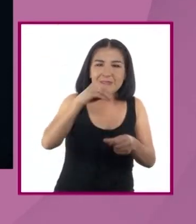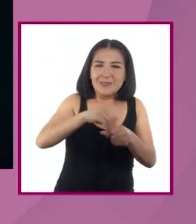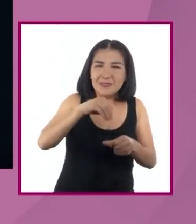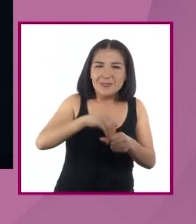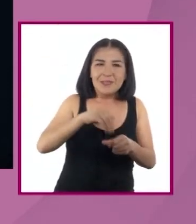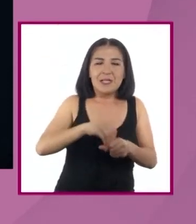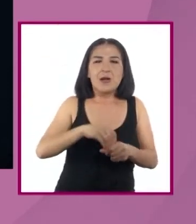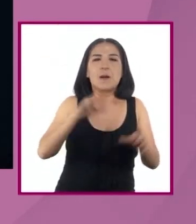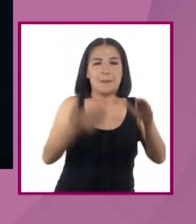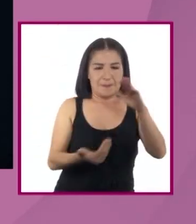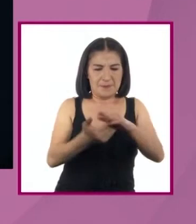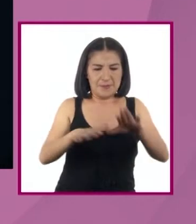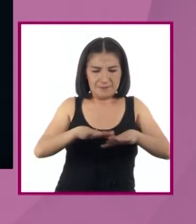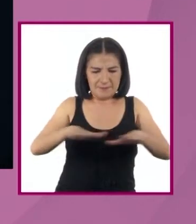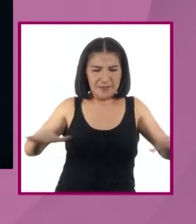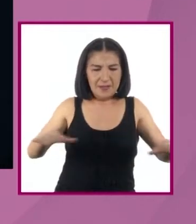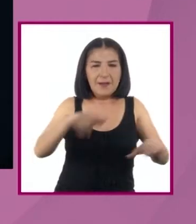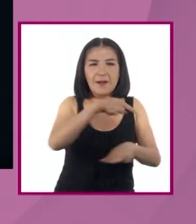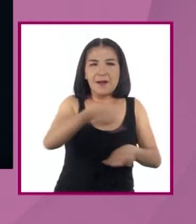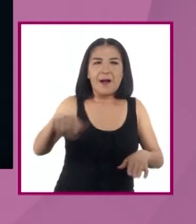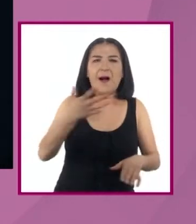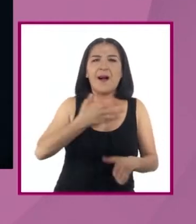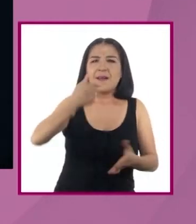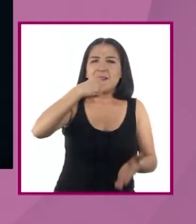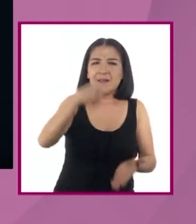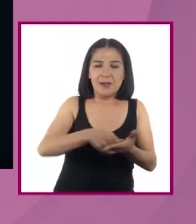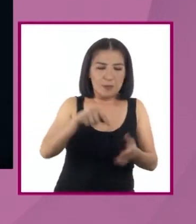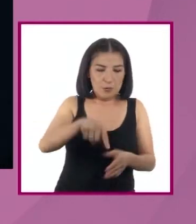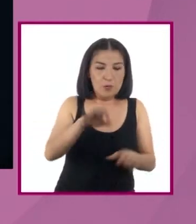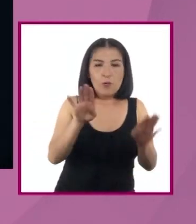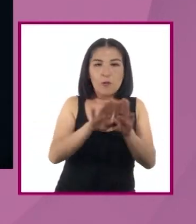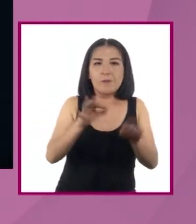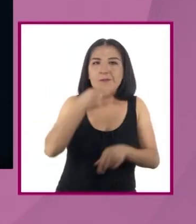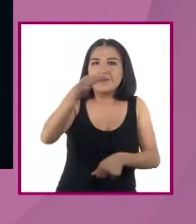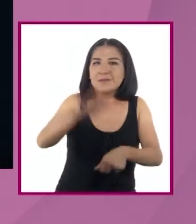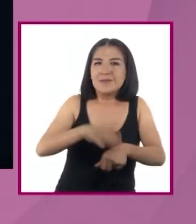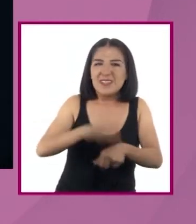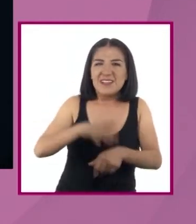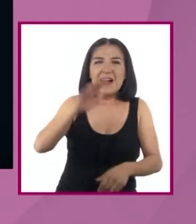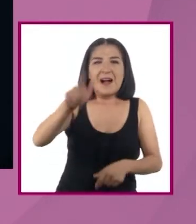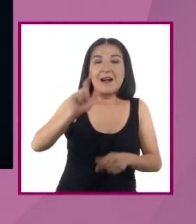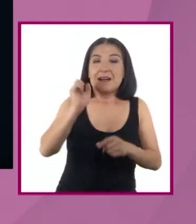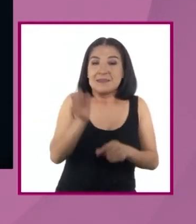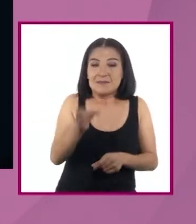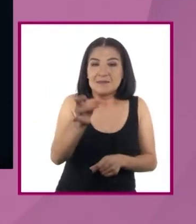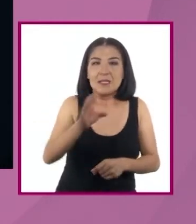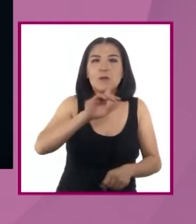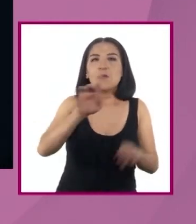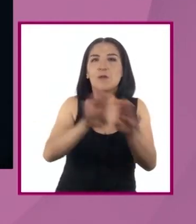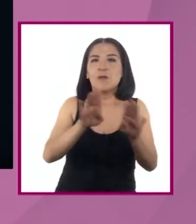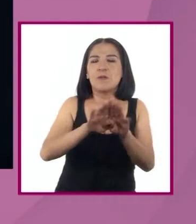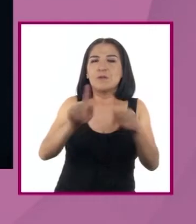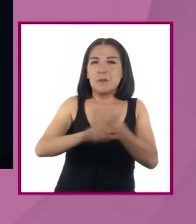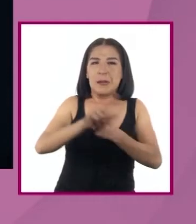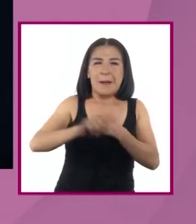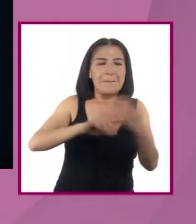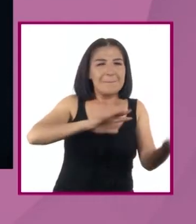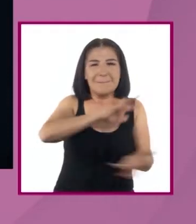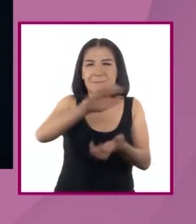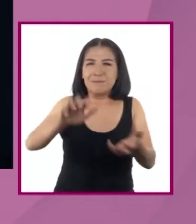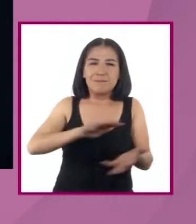un par de cartas anunciaban algo catastrófico. Así es, nos enfrentábamos a un caso complicado de